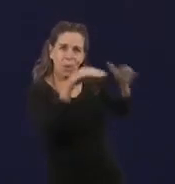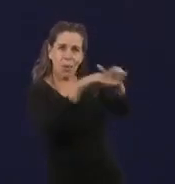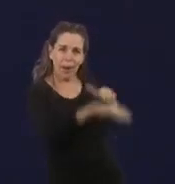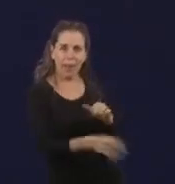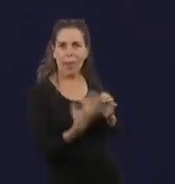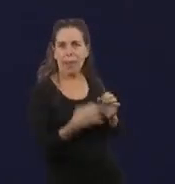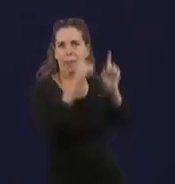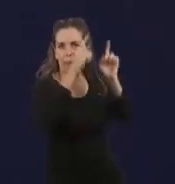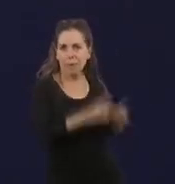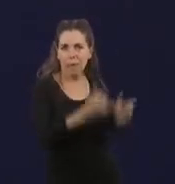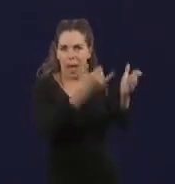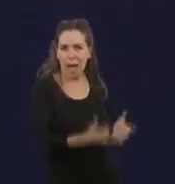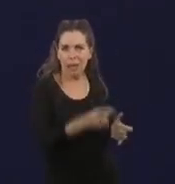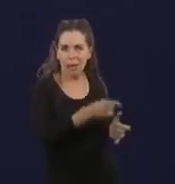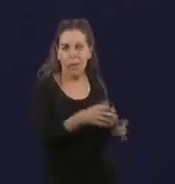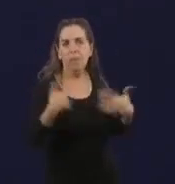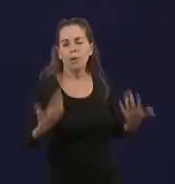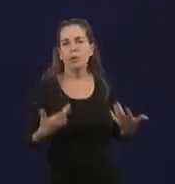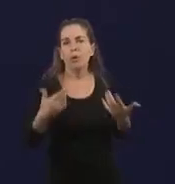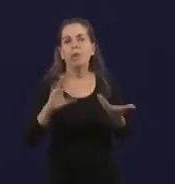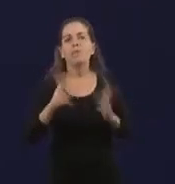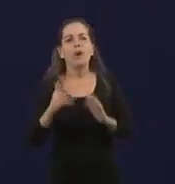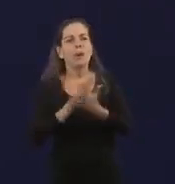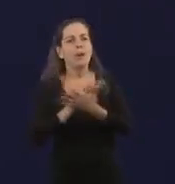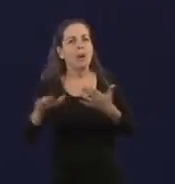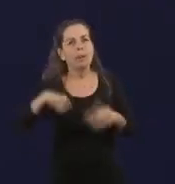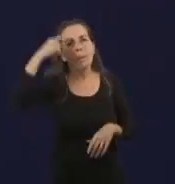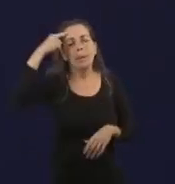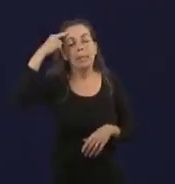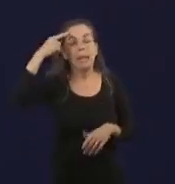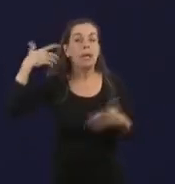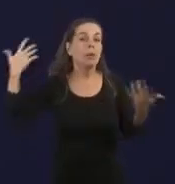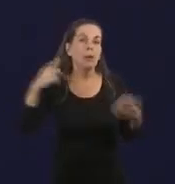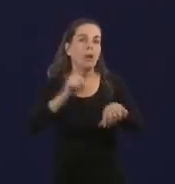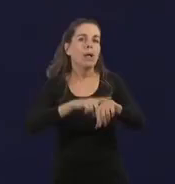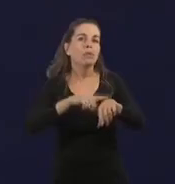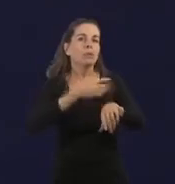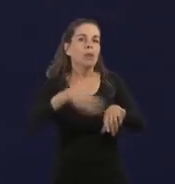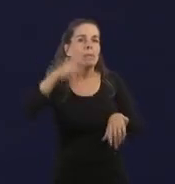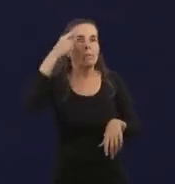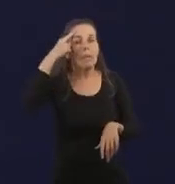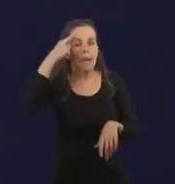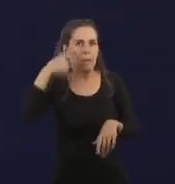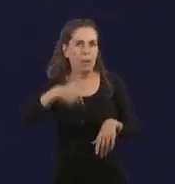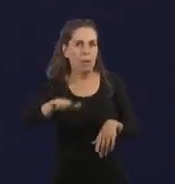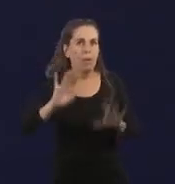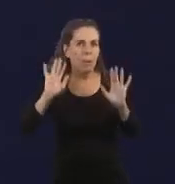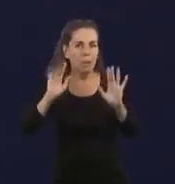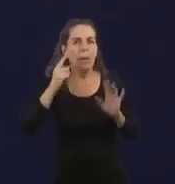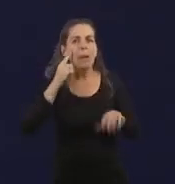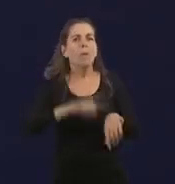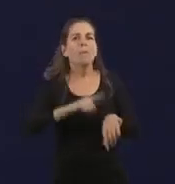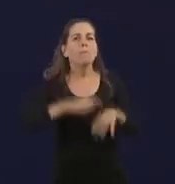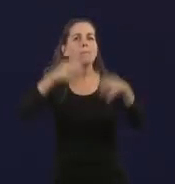lo positivo de este cambio de sistema, que veremos cuánto tiempo, entendemos que en el cortísimo plazo, pero vamos a ver cuándo es